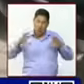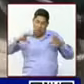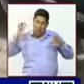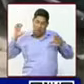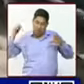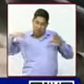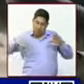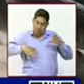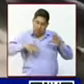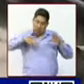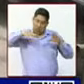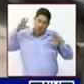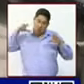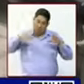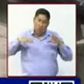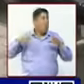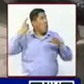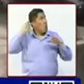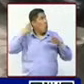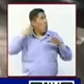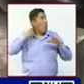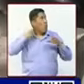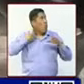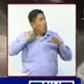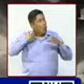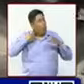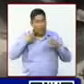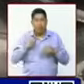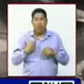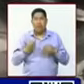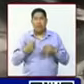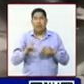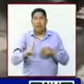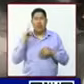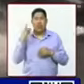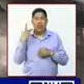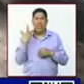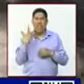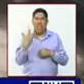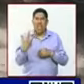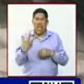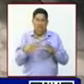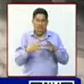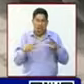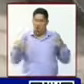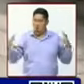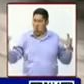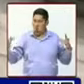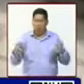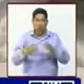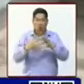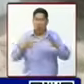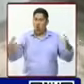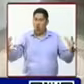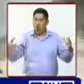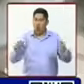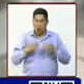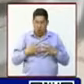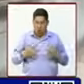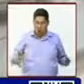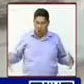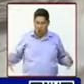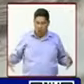Se ha encontrado en cada uno de estos vehículos tres tanques de gas, los cuales tenían un macaco, un